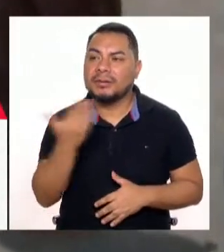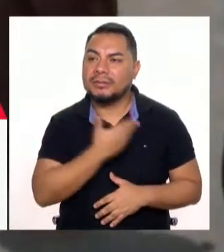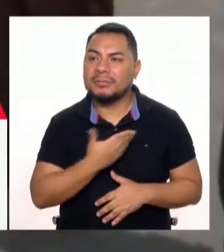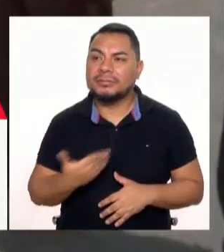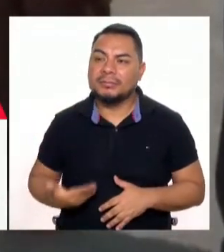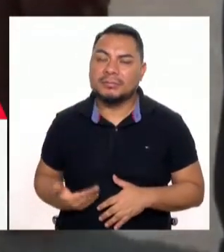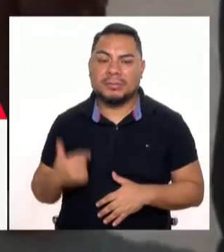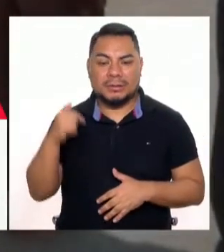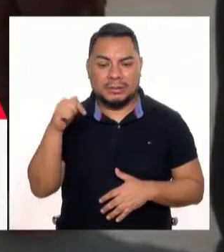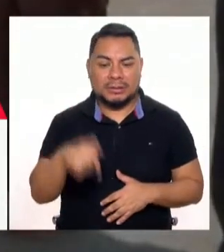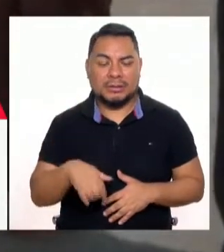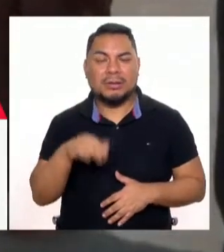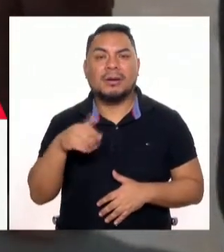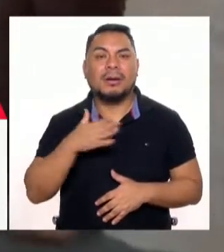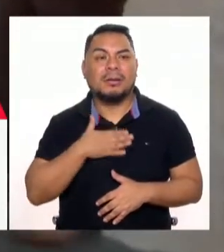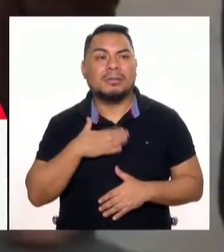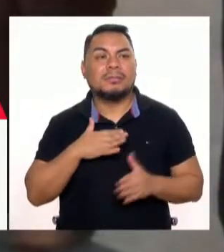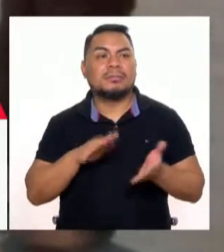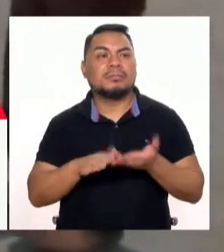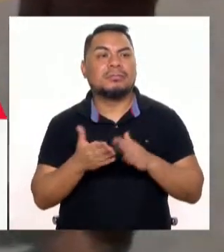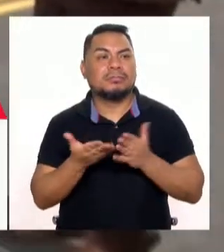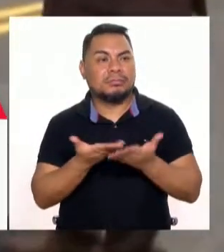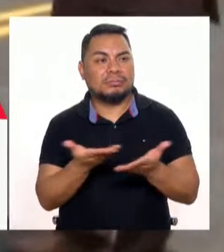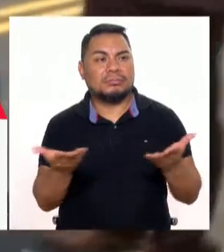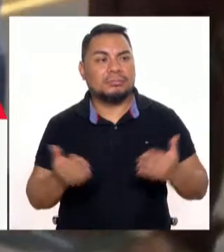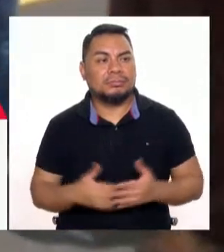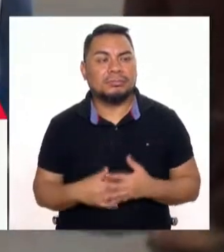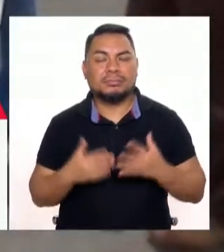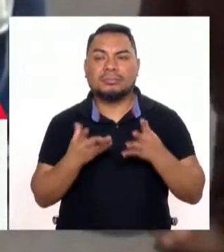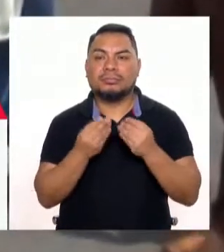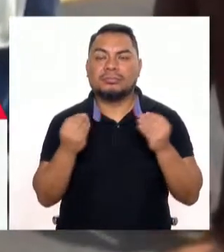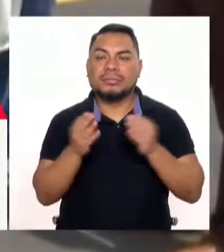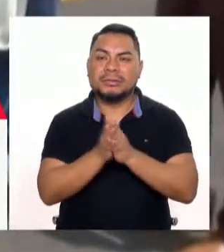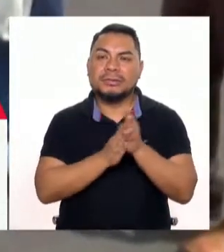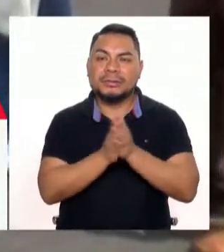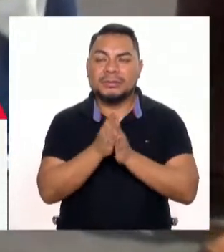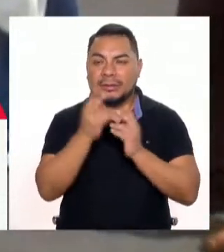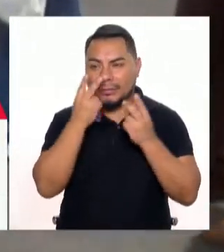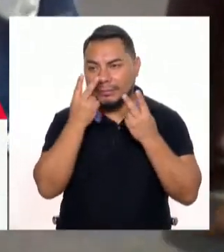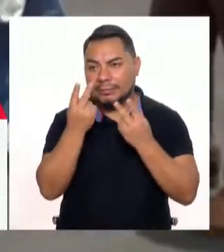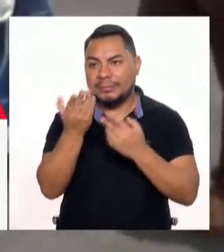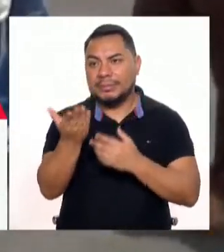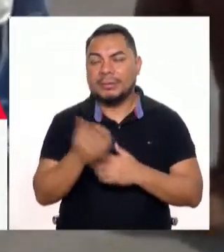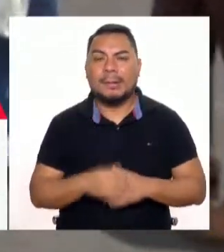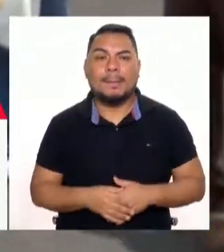Aquí está mi pueblo muchos con ganas de verte